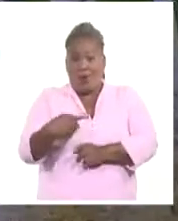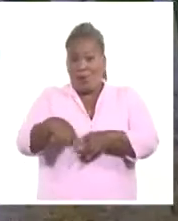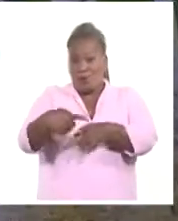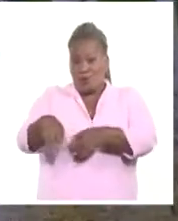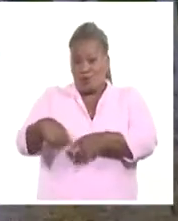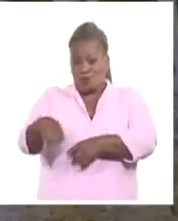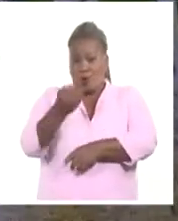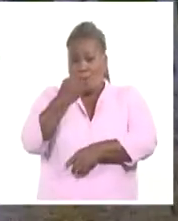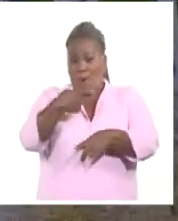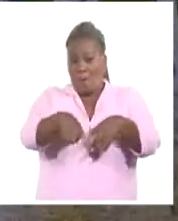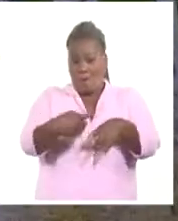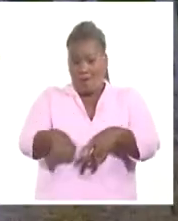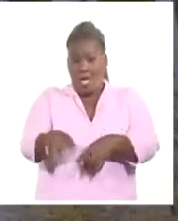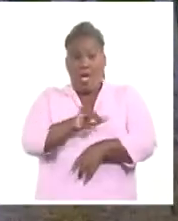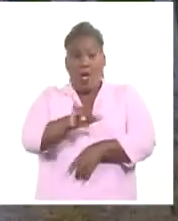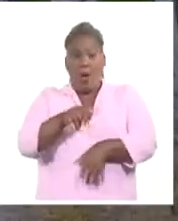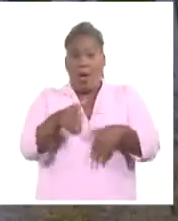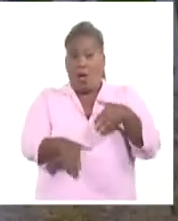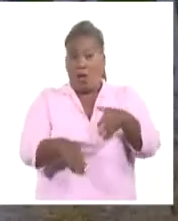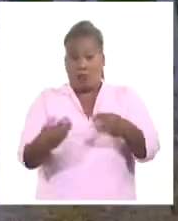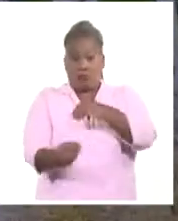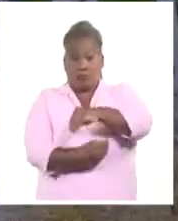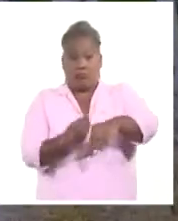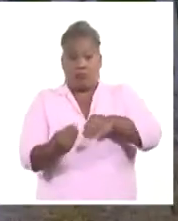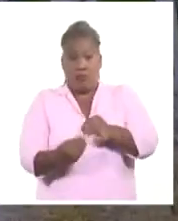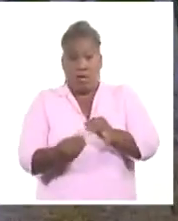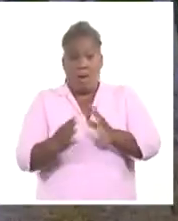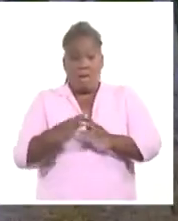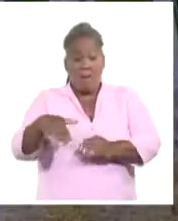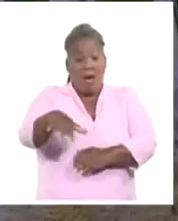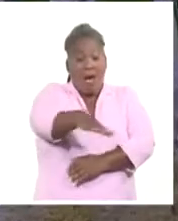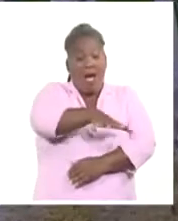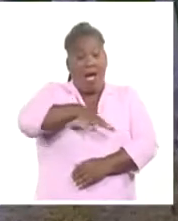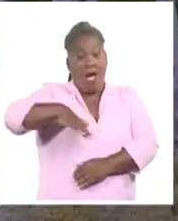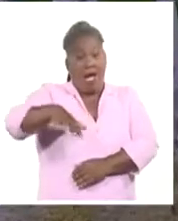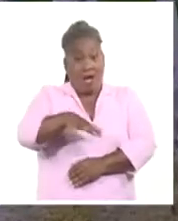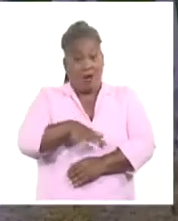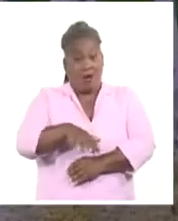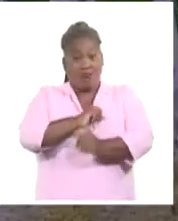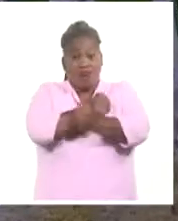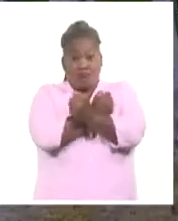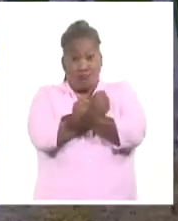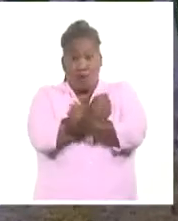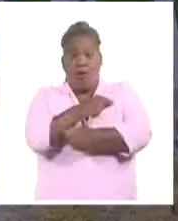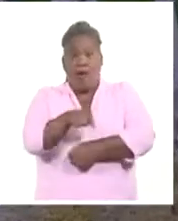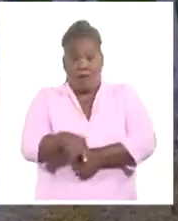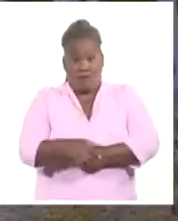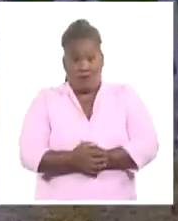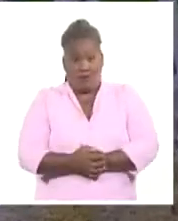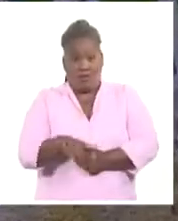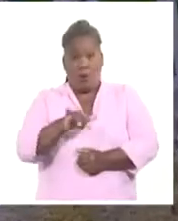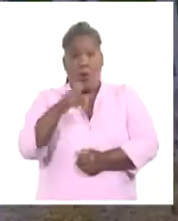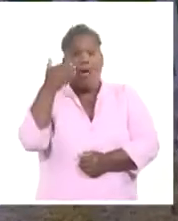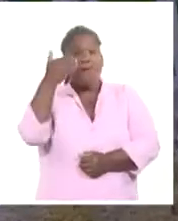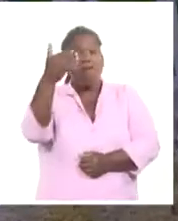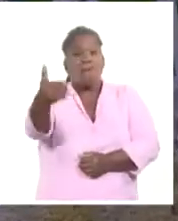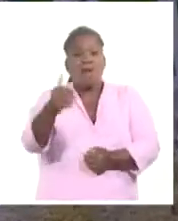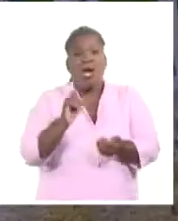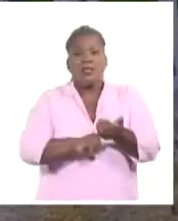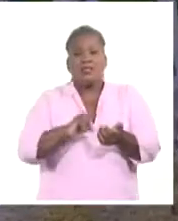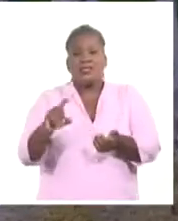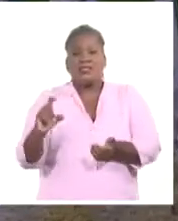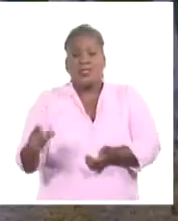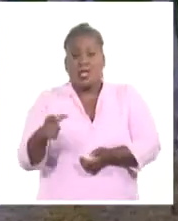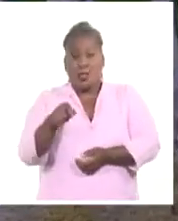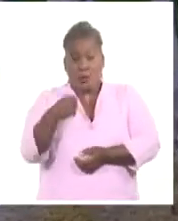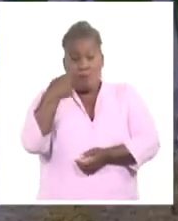la participación que están teniendo en la transformación de los barrios en situación de vulnerabilidad. Y en este sentido hay una proyección del partido de lograr desde